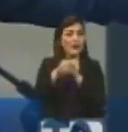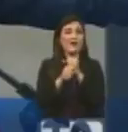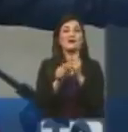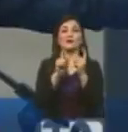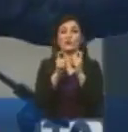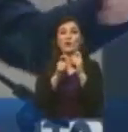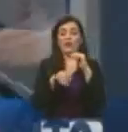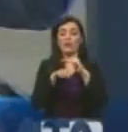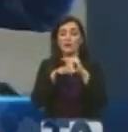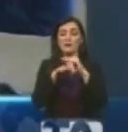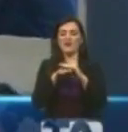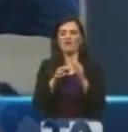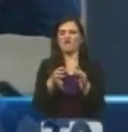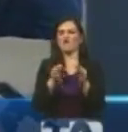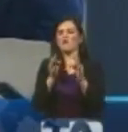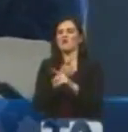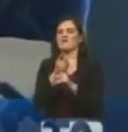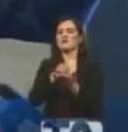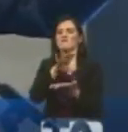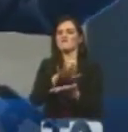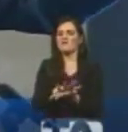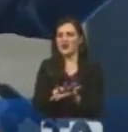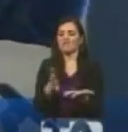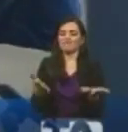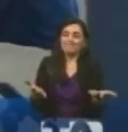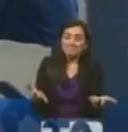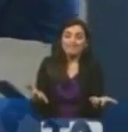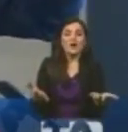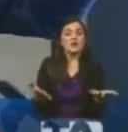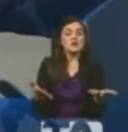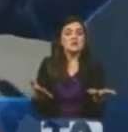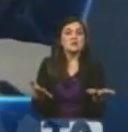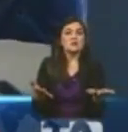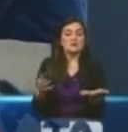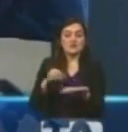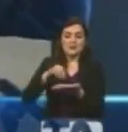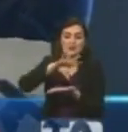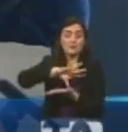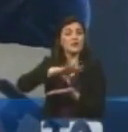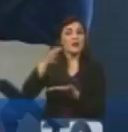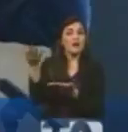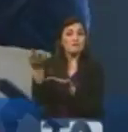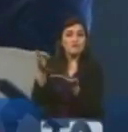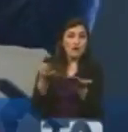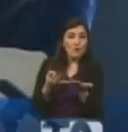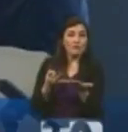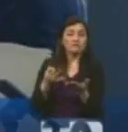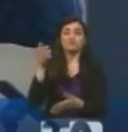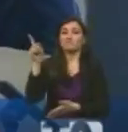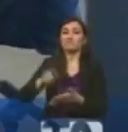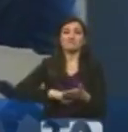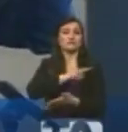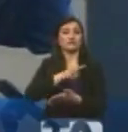a ese 40%. La regla de largo plazo es que no se podrá aprobar en la Asamblea un presupuesto que esté